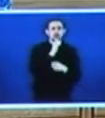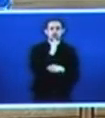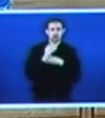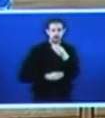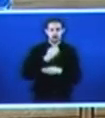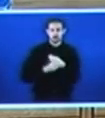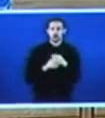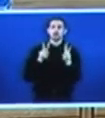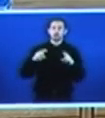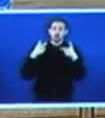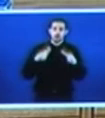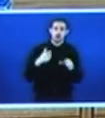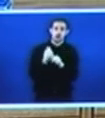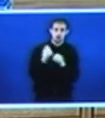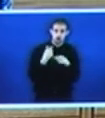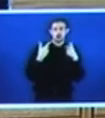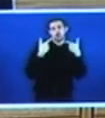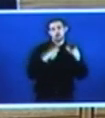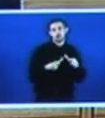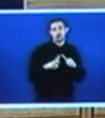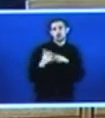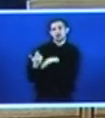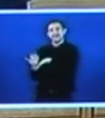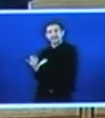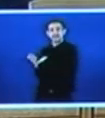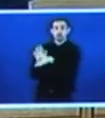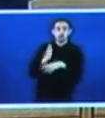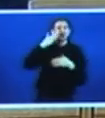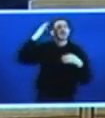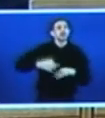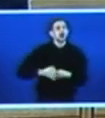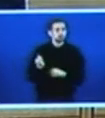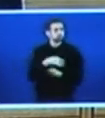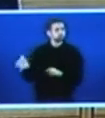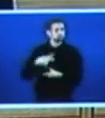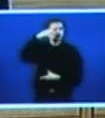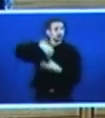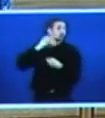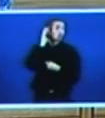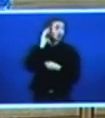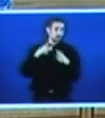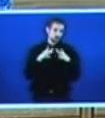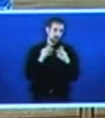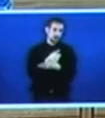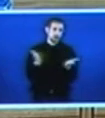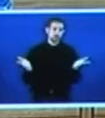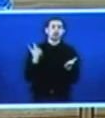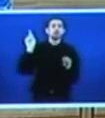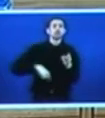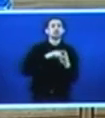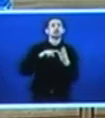no eido laboral, no eido da representación real e efectiva da muller na sociedade e, por suposto, no eido